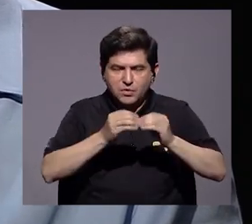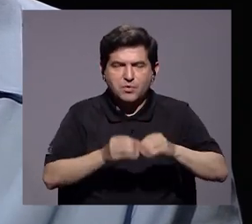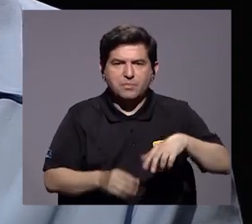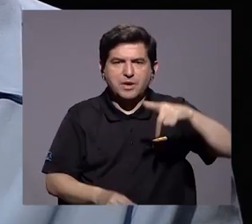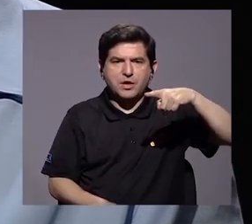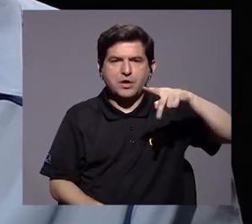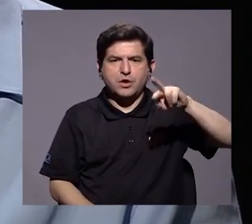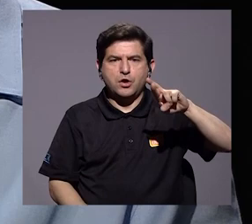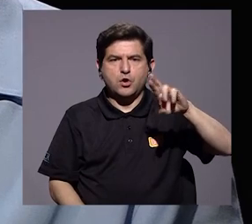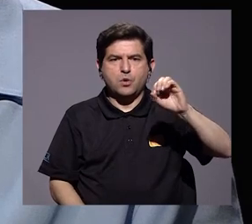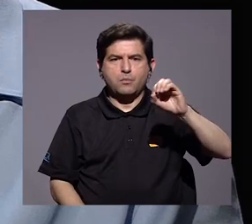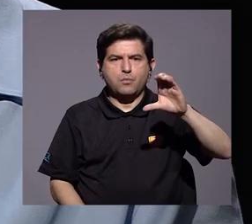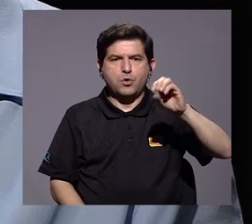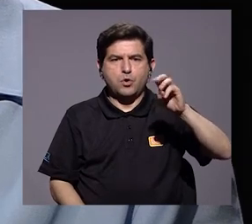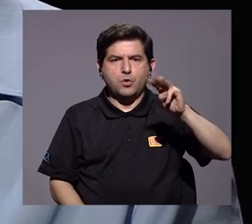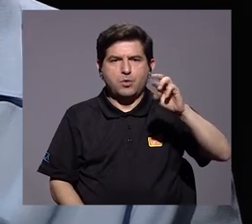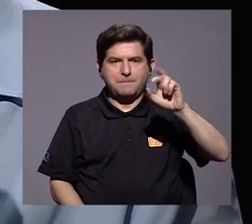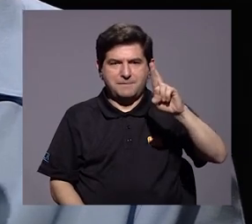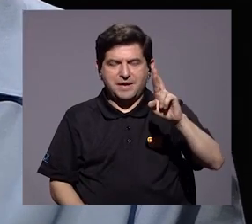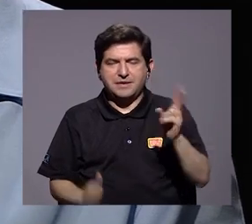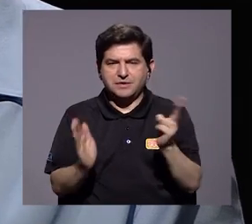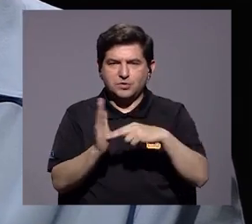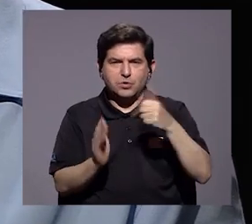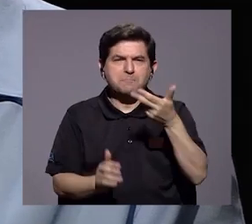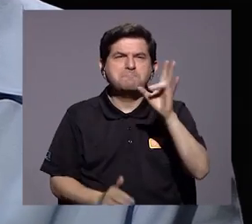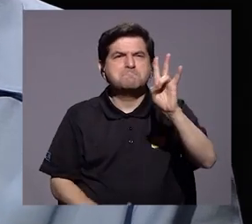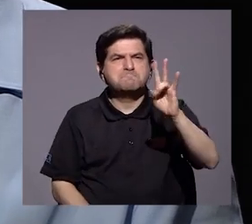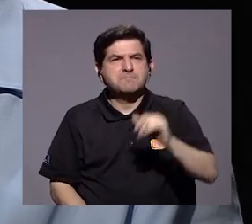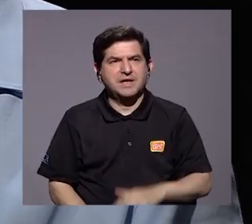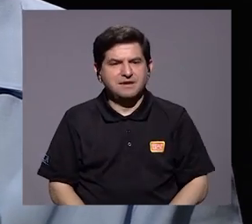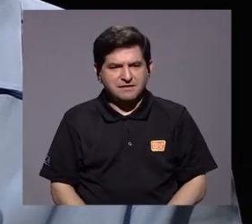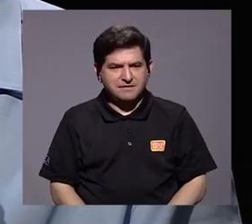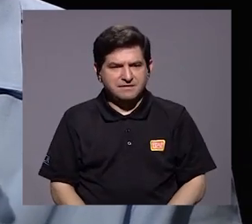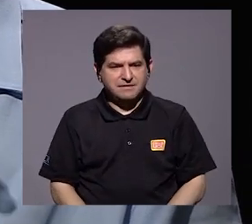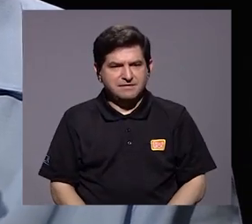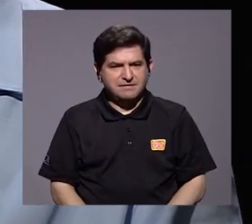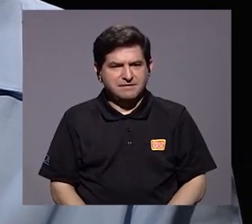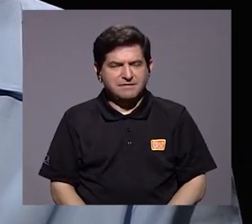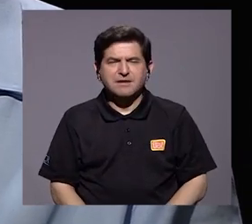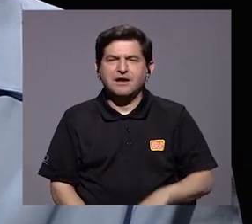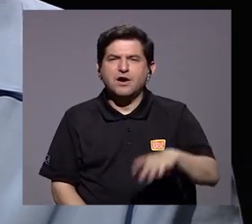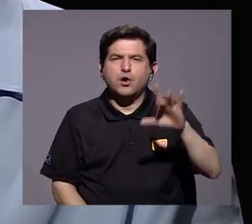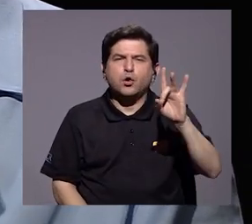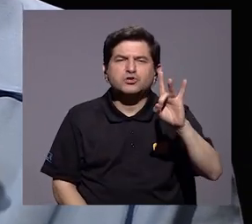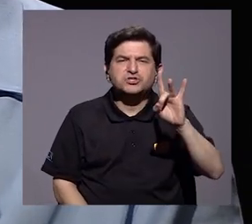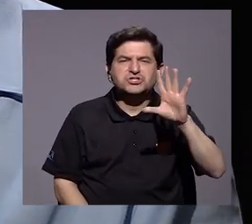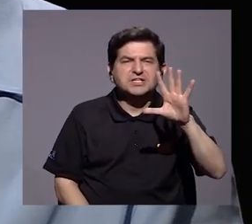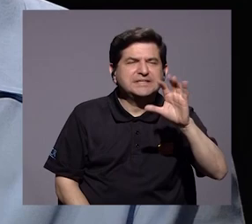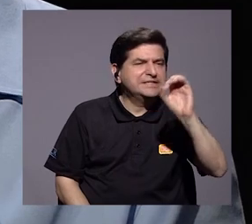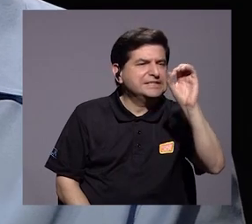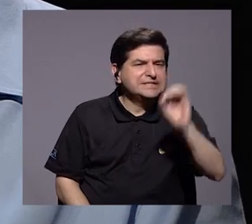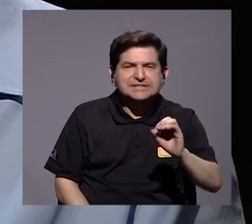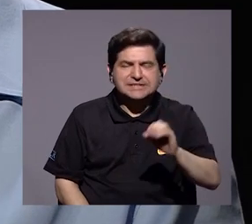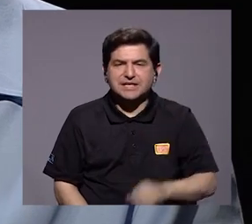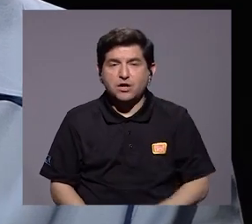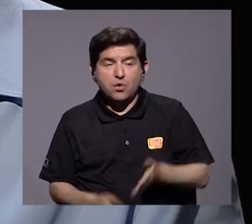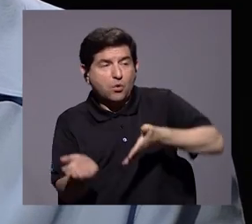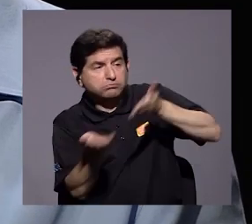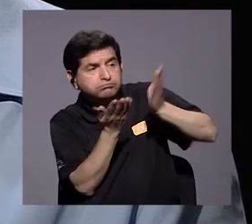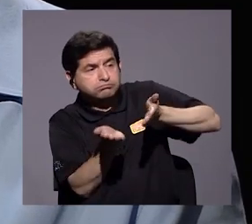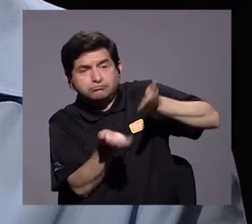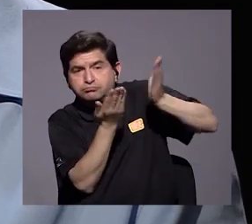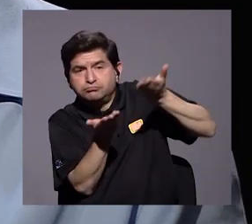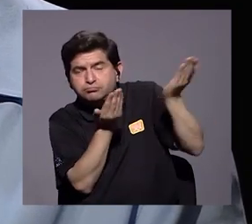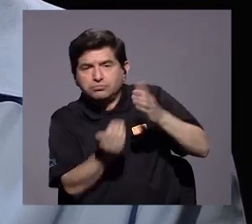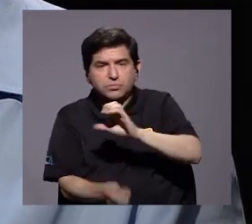según datos de procomer si no me equivoco en el 2017 el el 85%